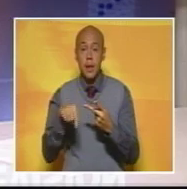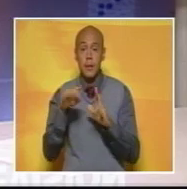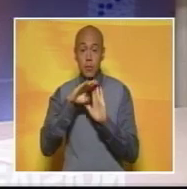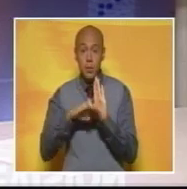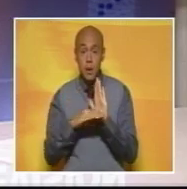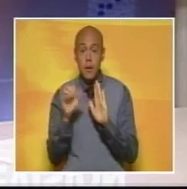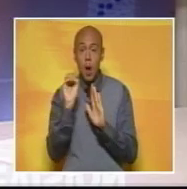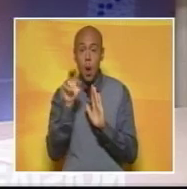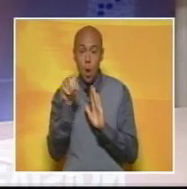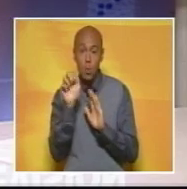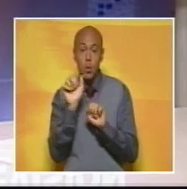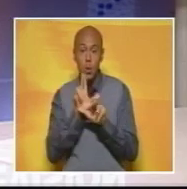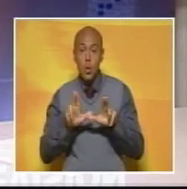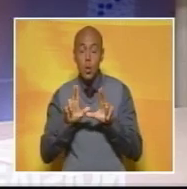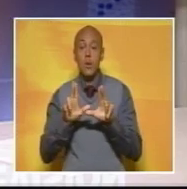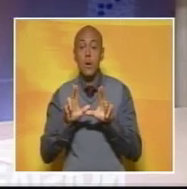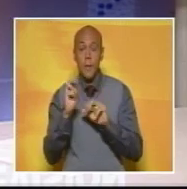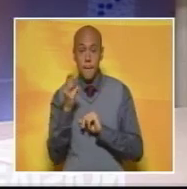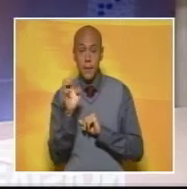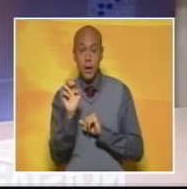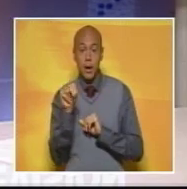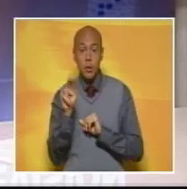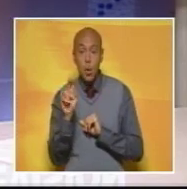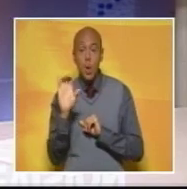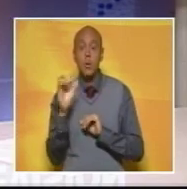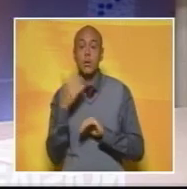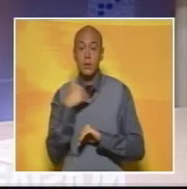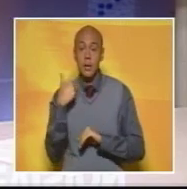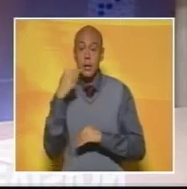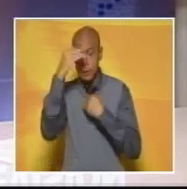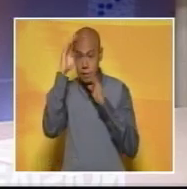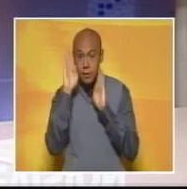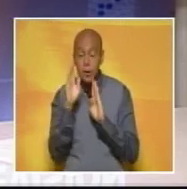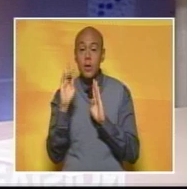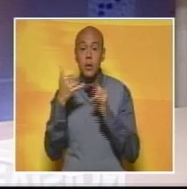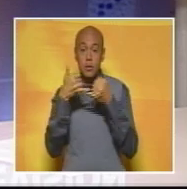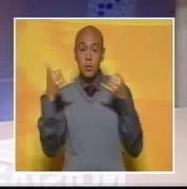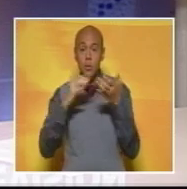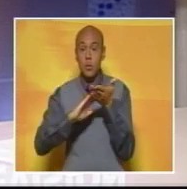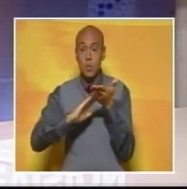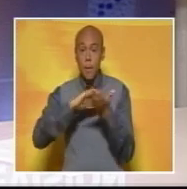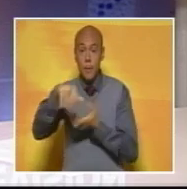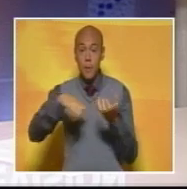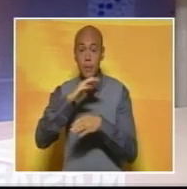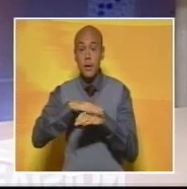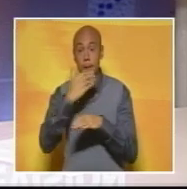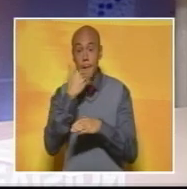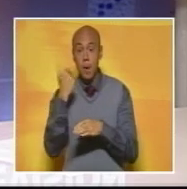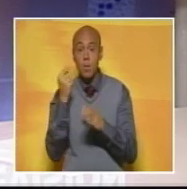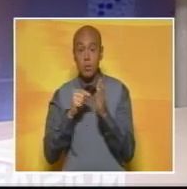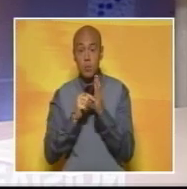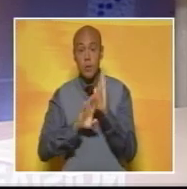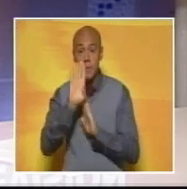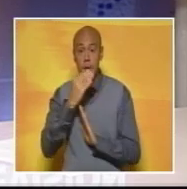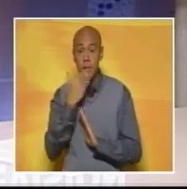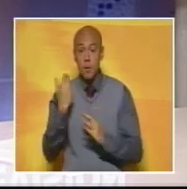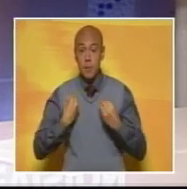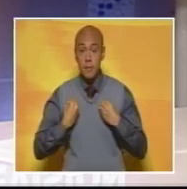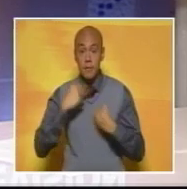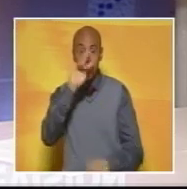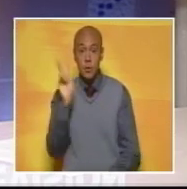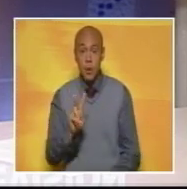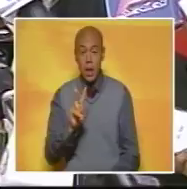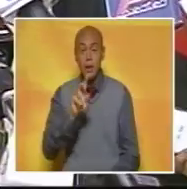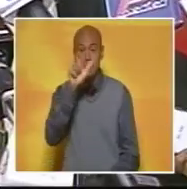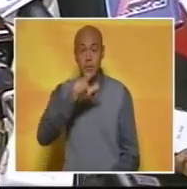Naciones Unidas para el Desarrollo, PNUD, para atender la emergencia del servicio eléctrico en el país y así poder mejorar la calidad de vida de los venezolanos.